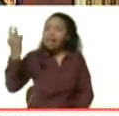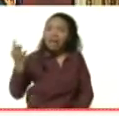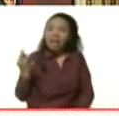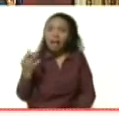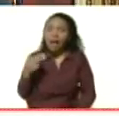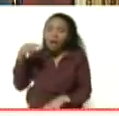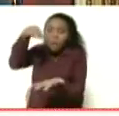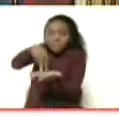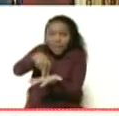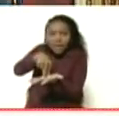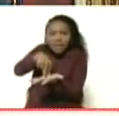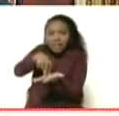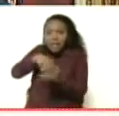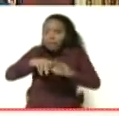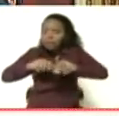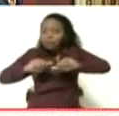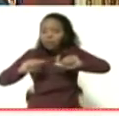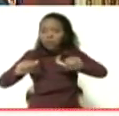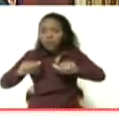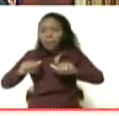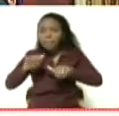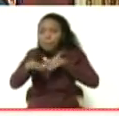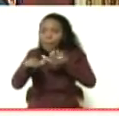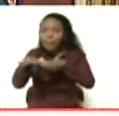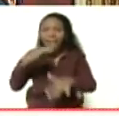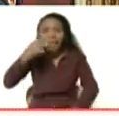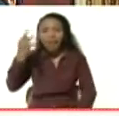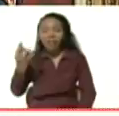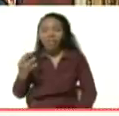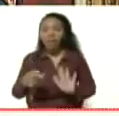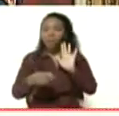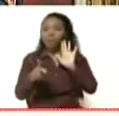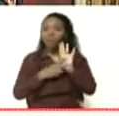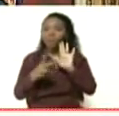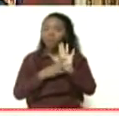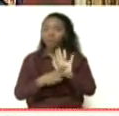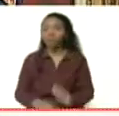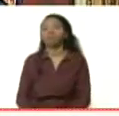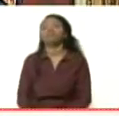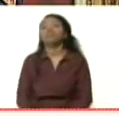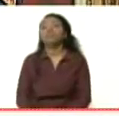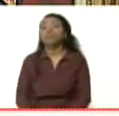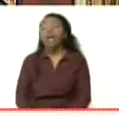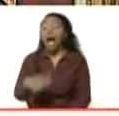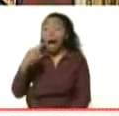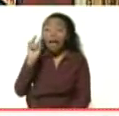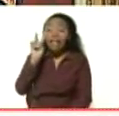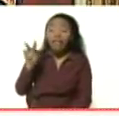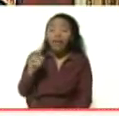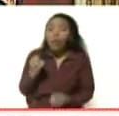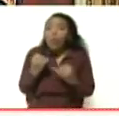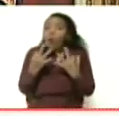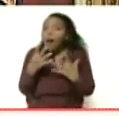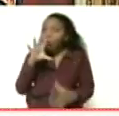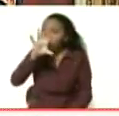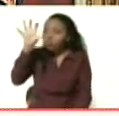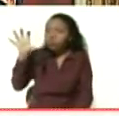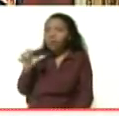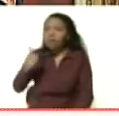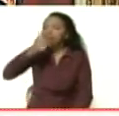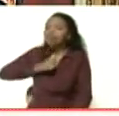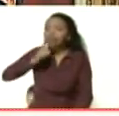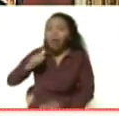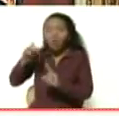pies, nosotros tenemos los pies sobre la realidad, sobre la realidad. Hay que ver cuántos países aguantarían la